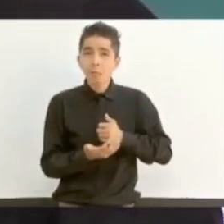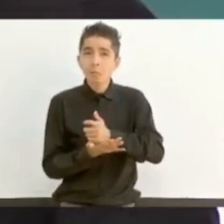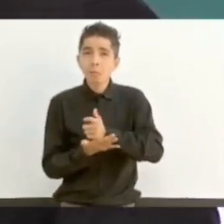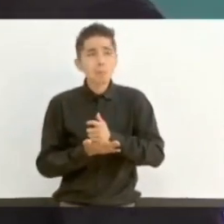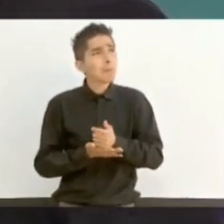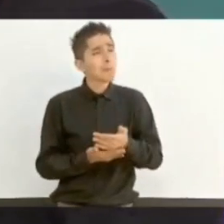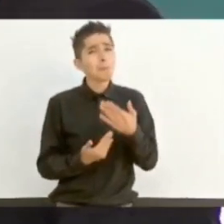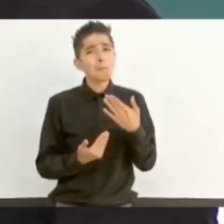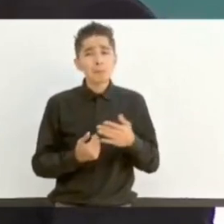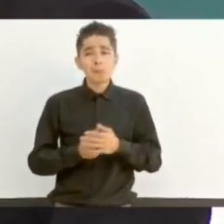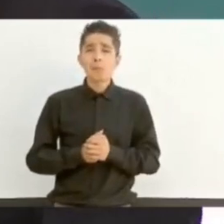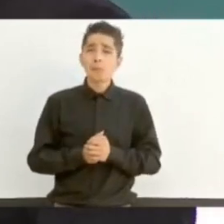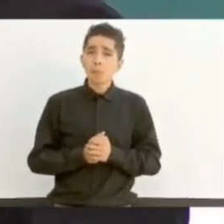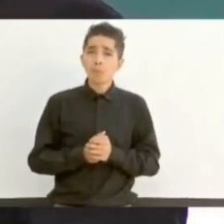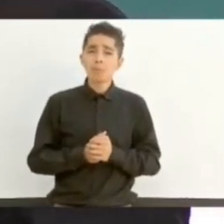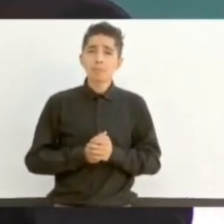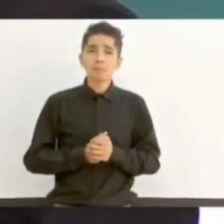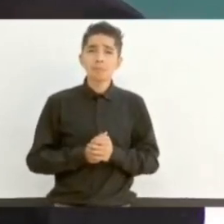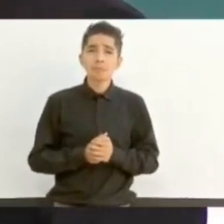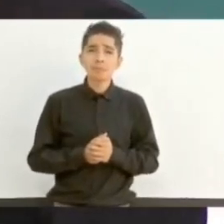Por eso